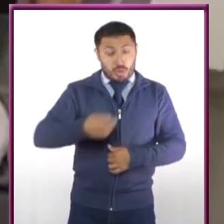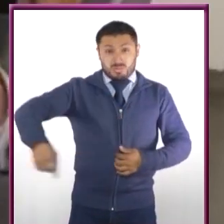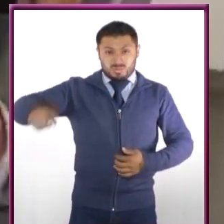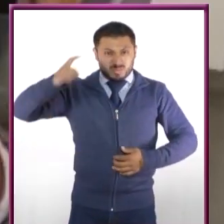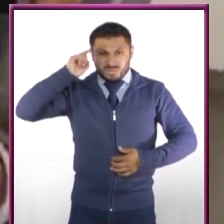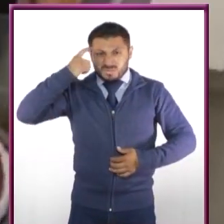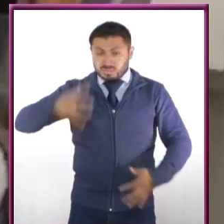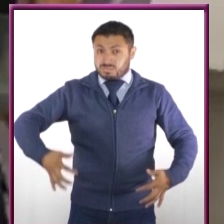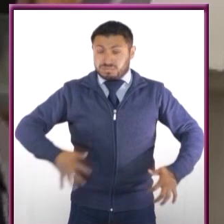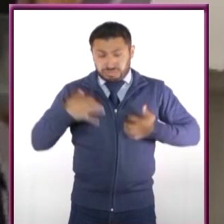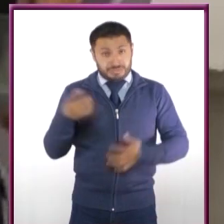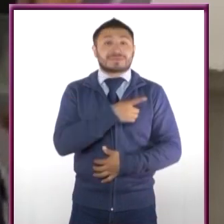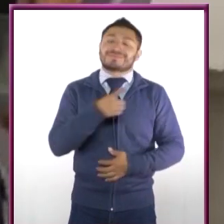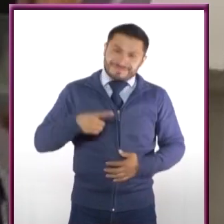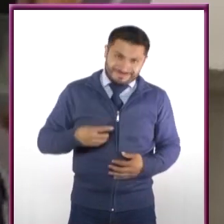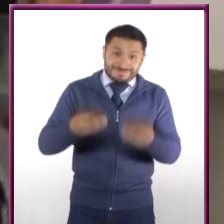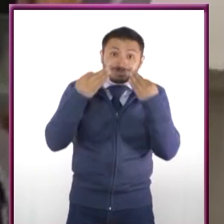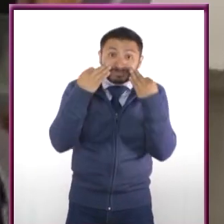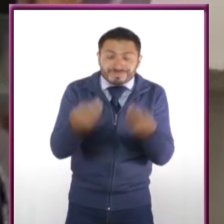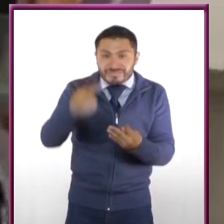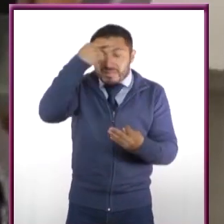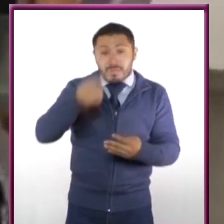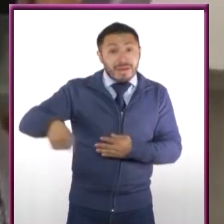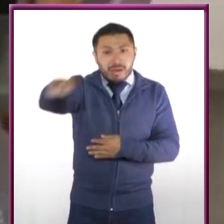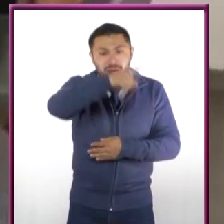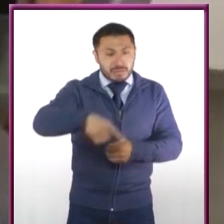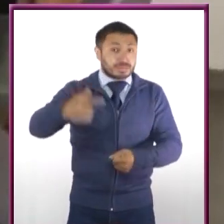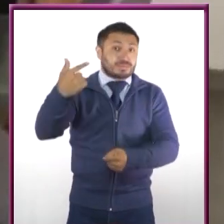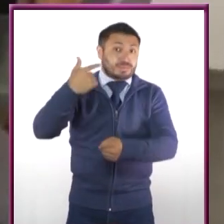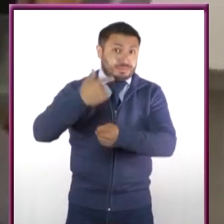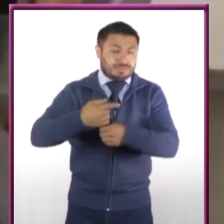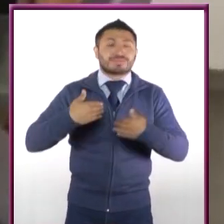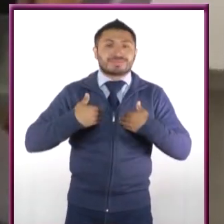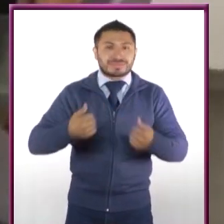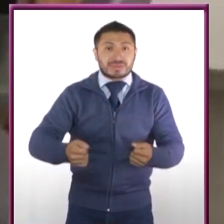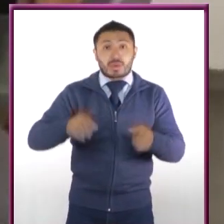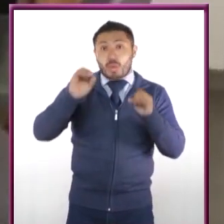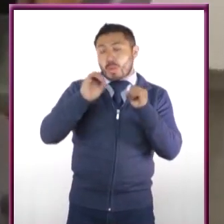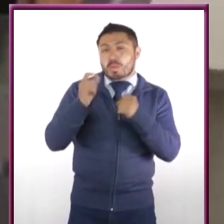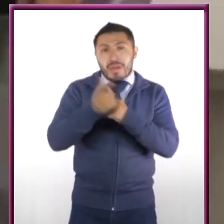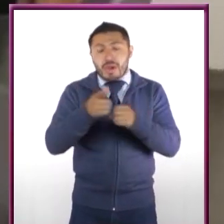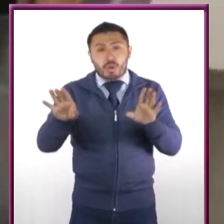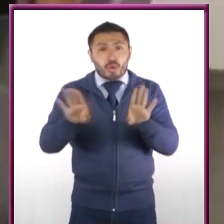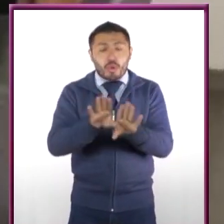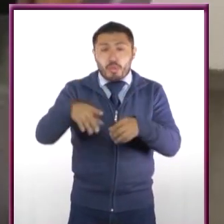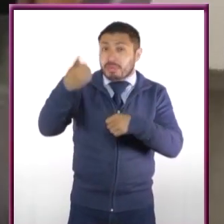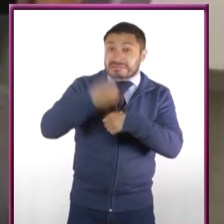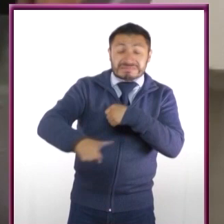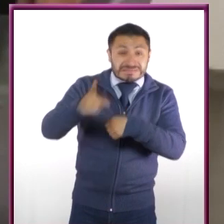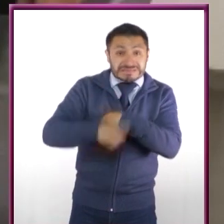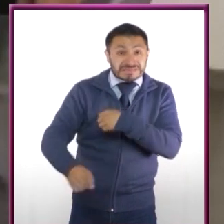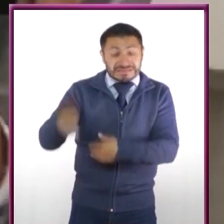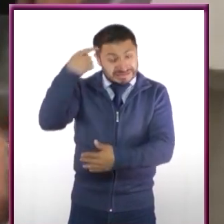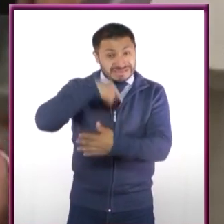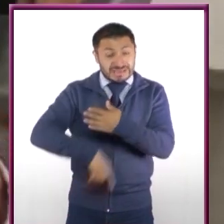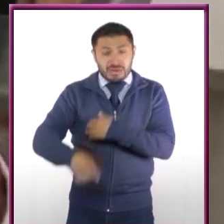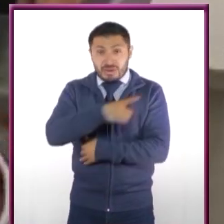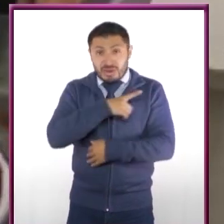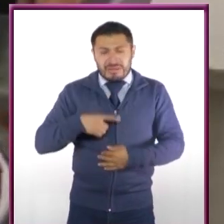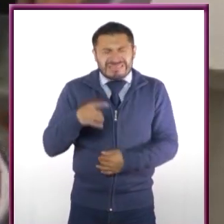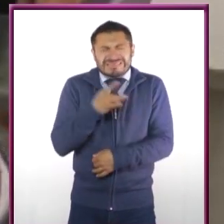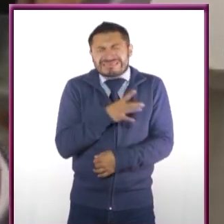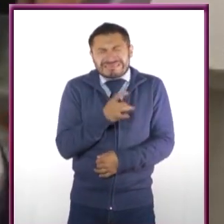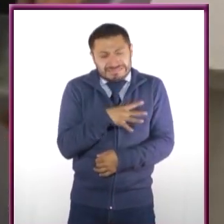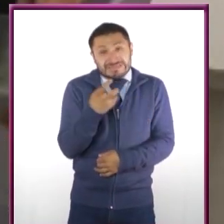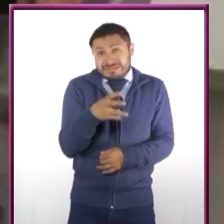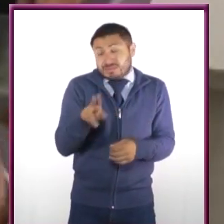pues tendremos que demostrar algo de enojo para defendernos, ¿no? O hay algo que nos puede dañar, tenemos que sentir